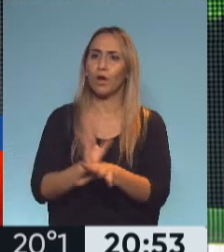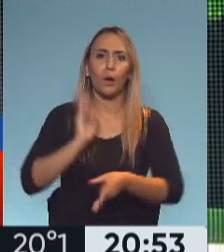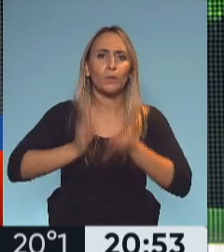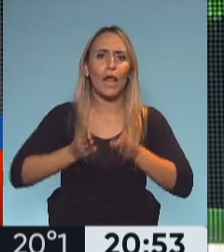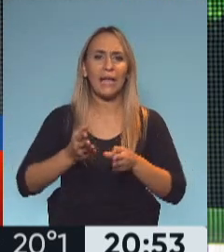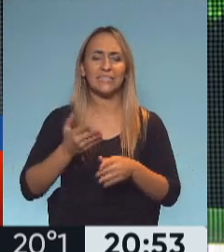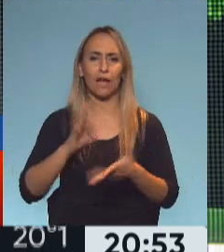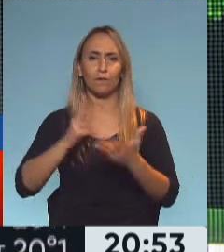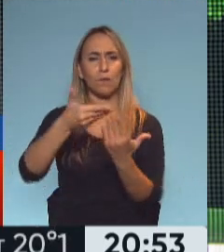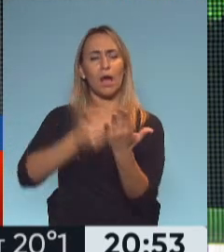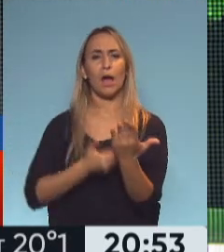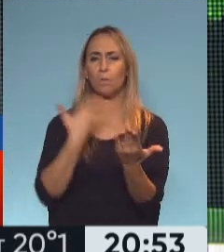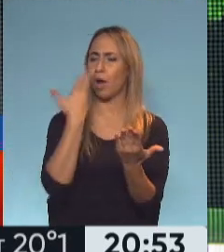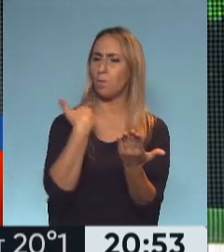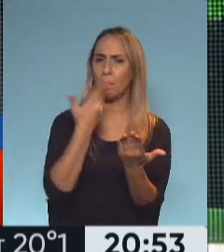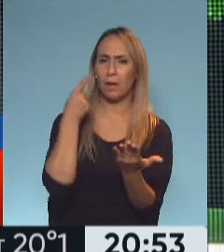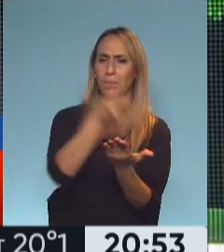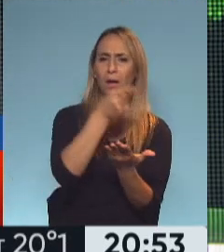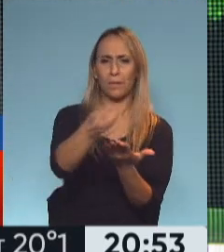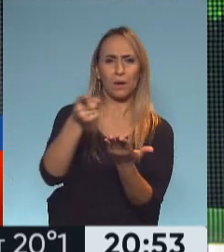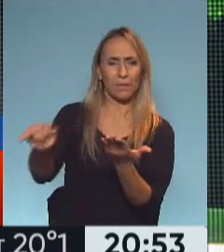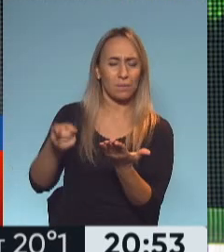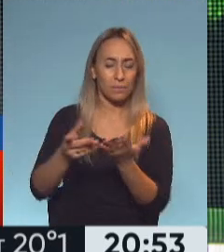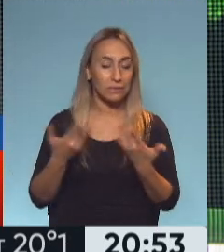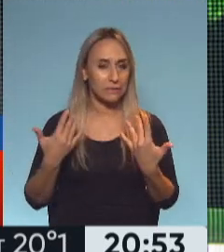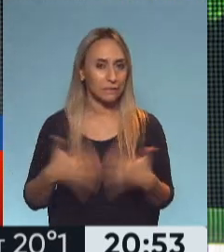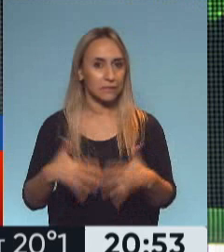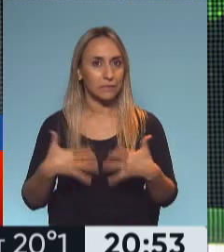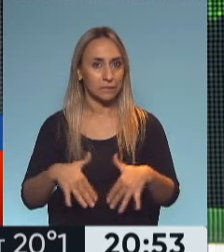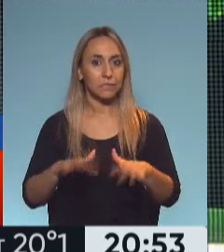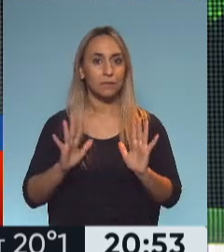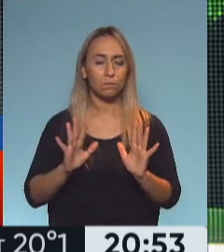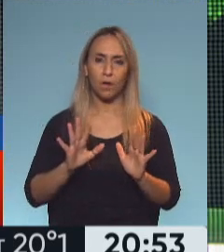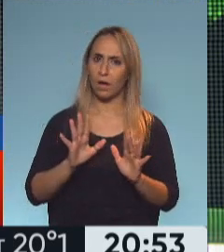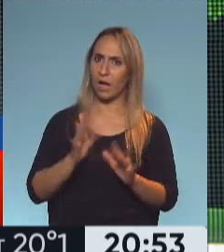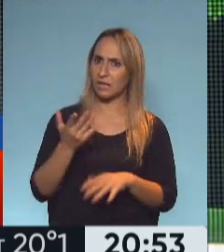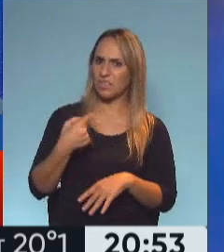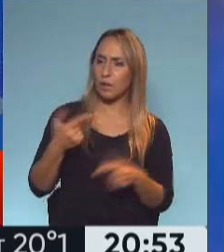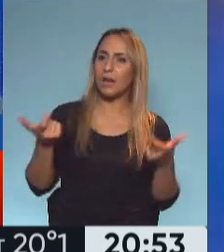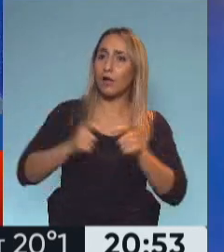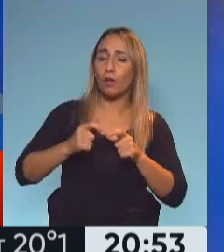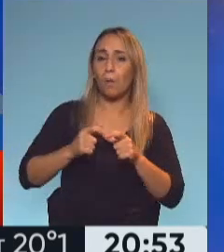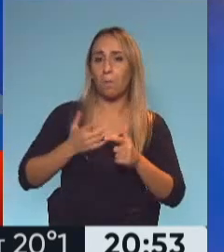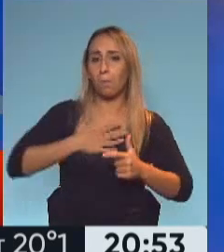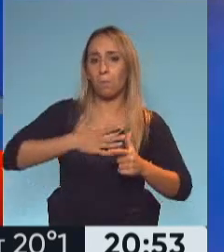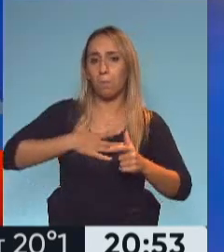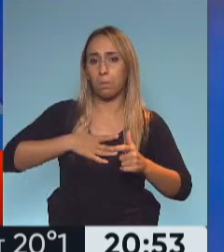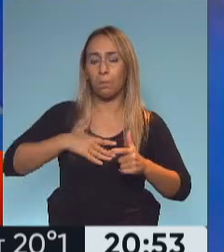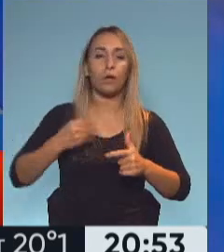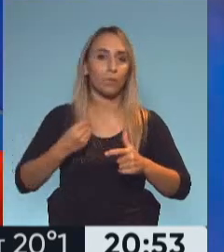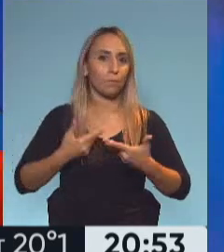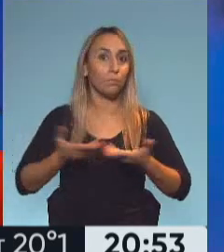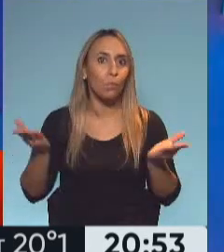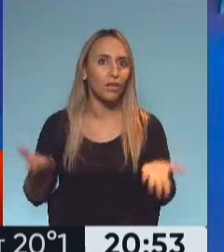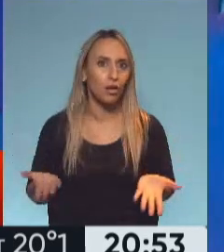términos discursivos y de mucha confrontación. Algo que no es tan usual para este tipo de encuentros porque... ¿Por qué? Porque era público. Digo, en